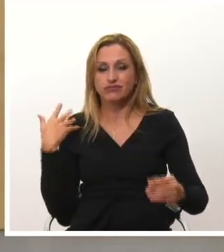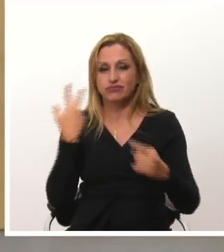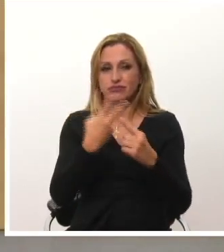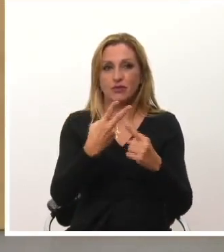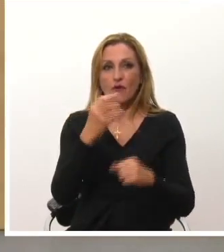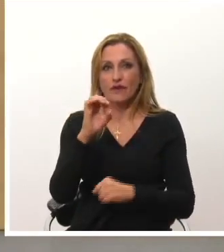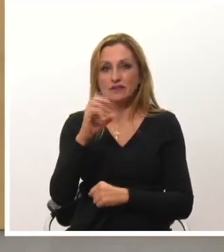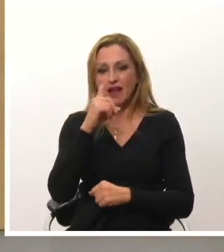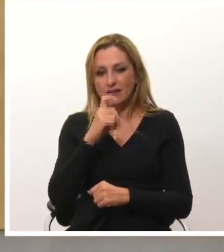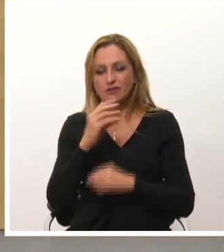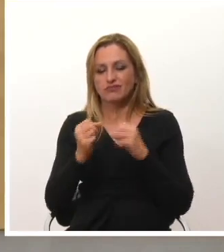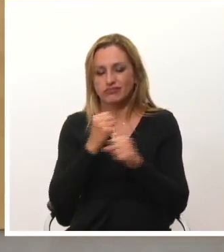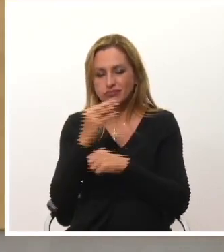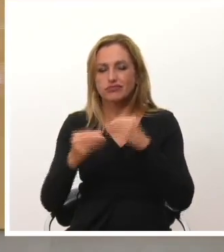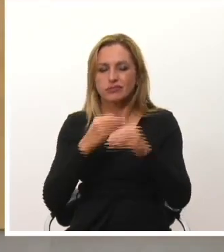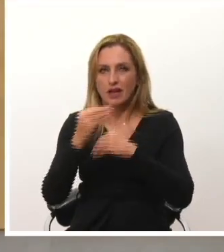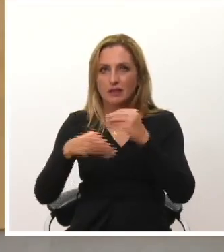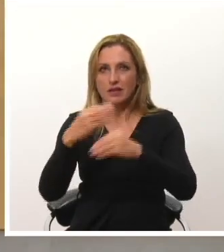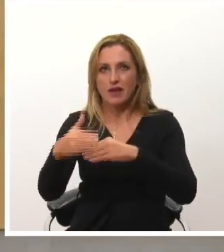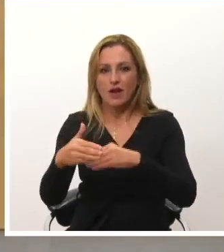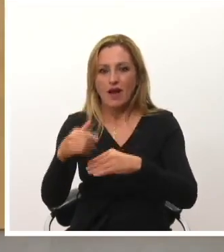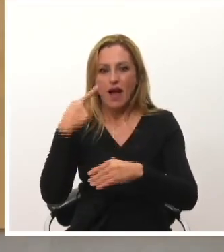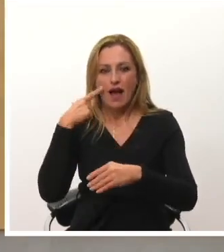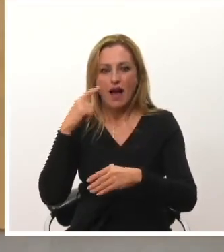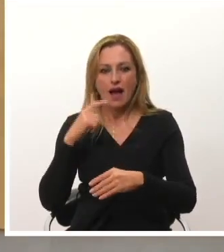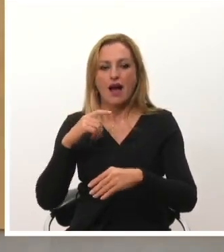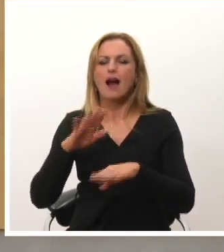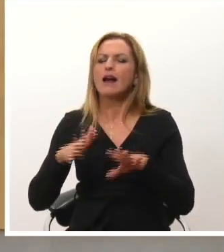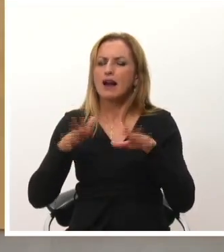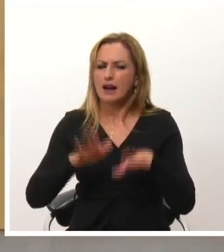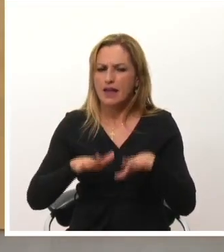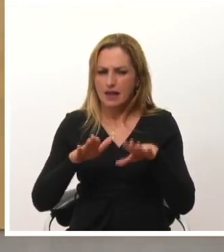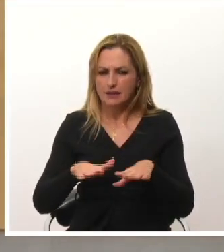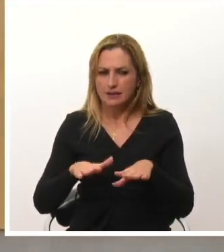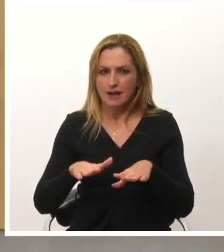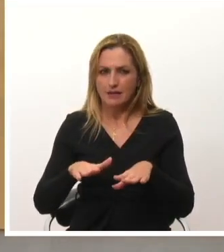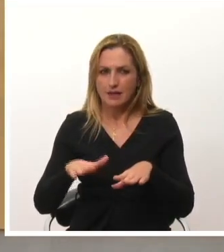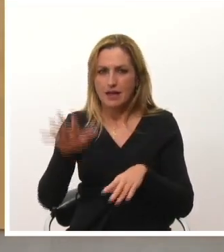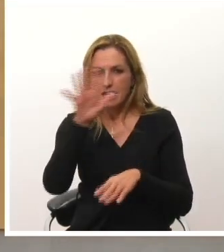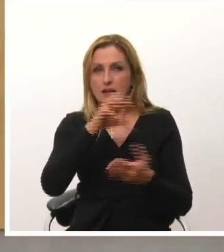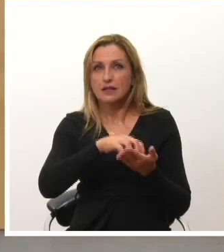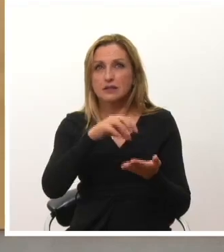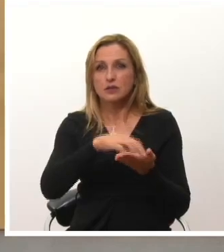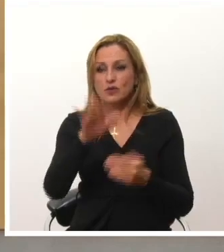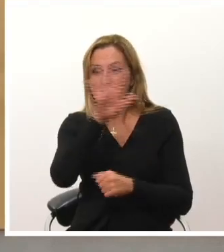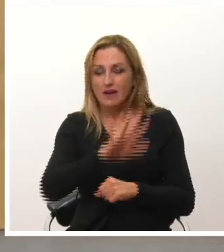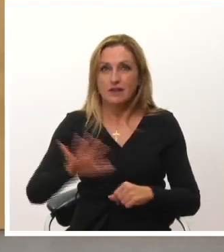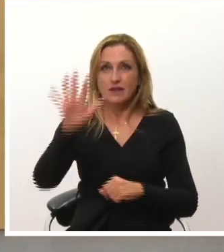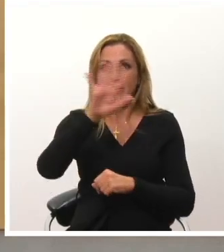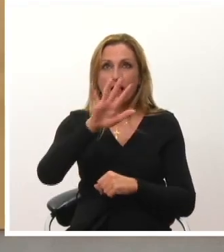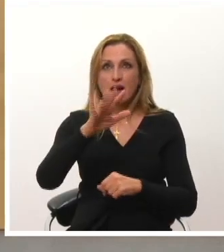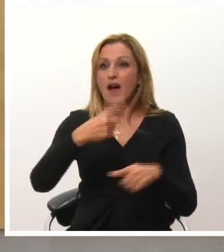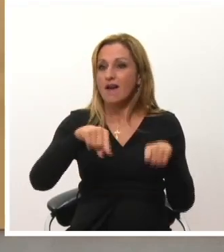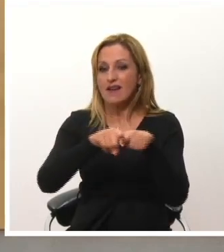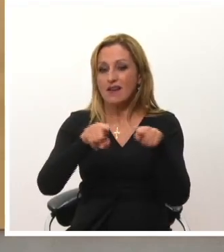también ha dejado caer que lo de la lealtad institucional es su misión lo mismo que dice los de vox me